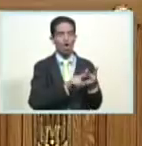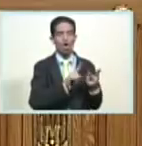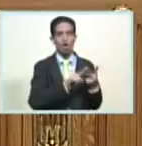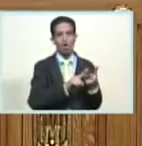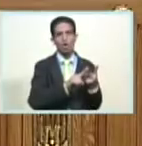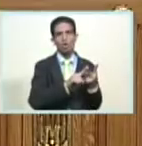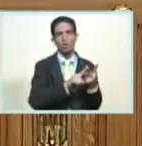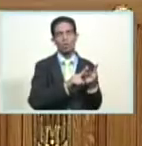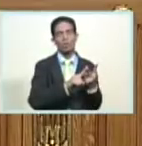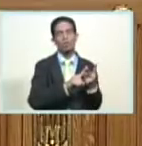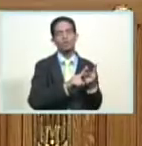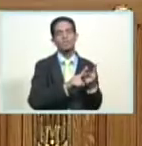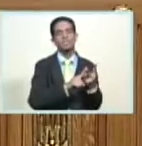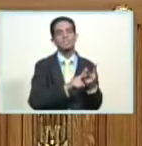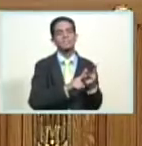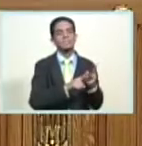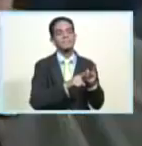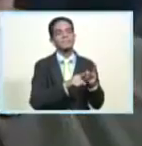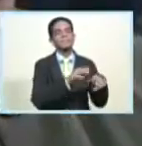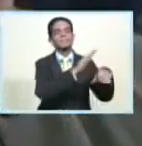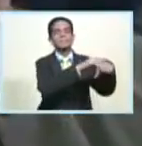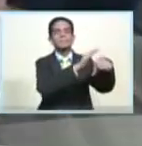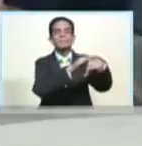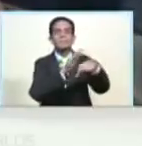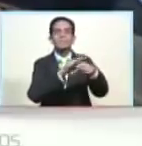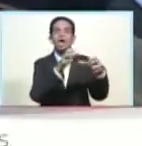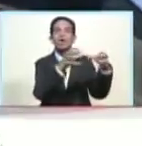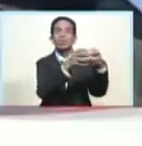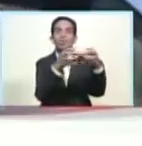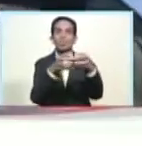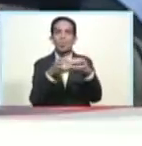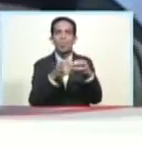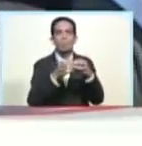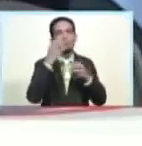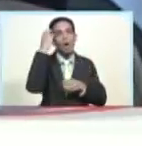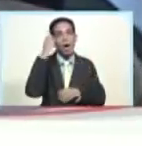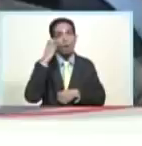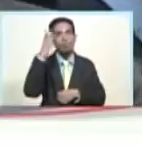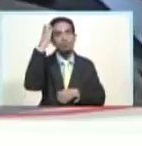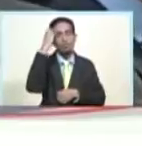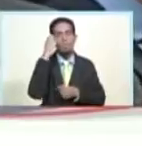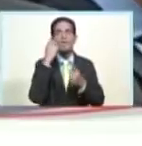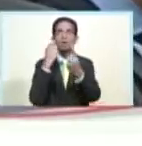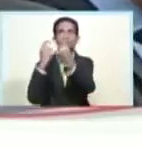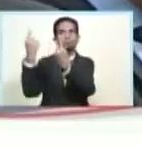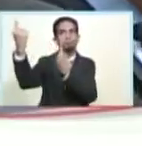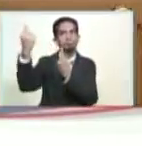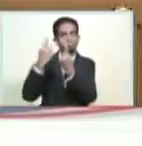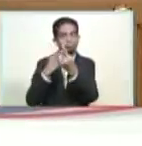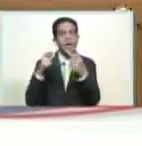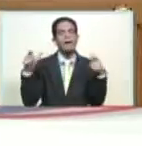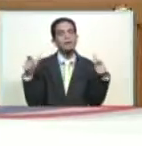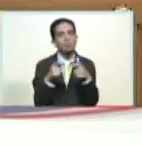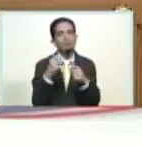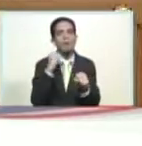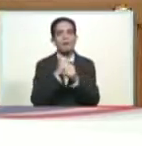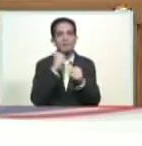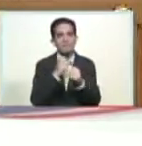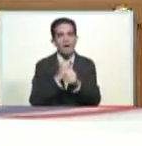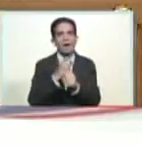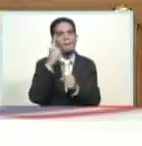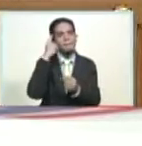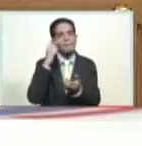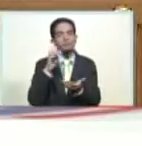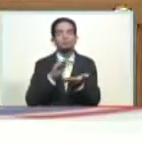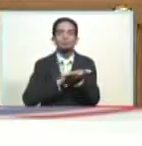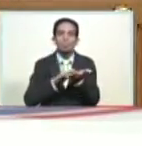Gil que convocaran a todas las empresas europeas, a Venezuela, a sus directivos, a una reunión de trabajo para resolver los